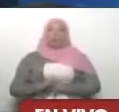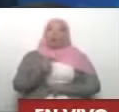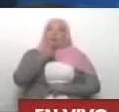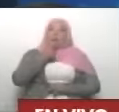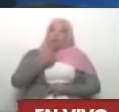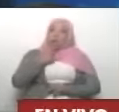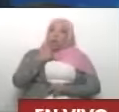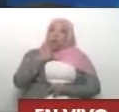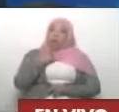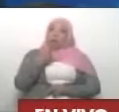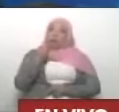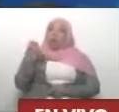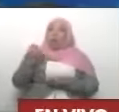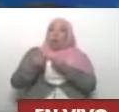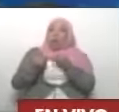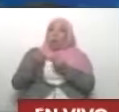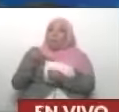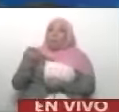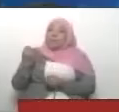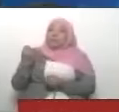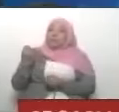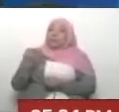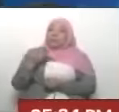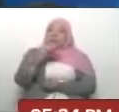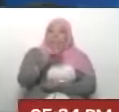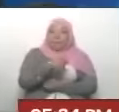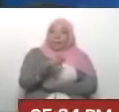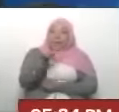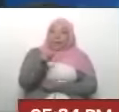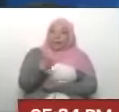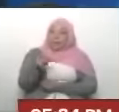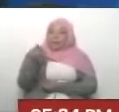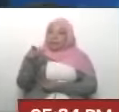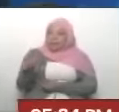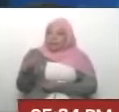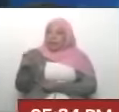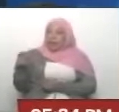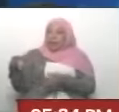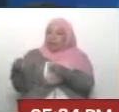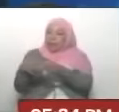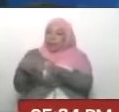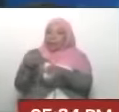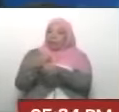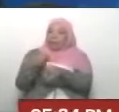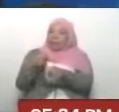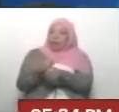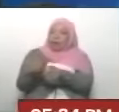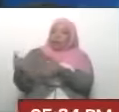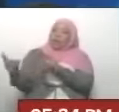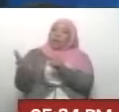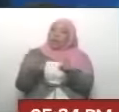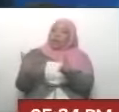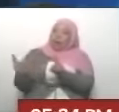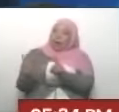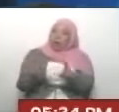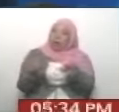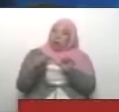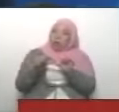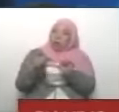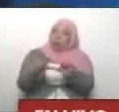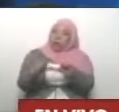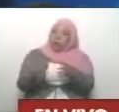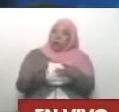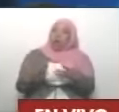bonito ver cómo desde esas mesas de trabajo, de esas mesas de diálogo permanente, nosotros ahí